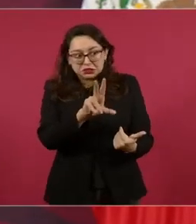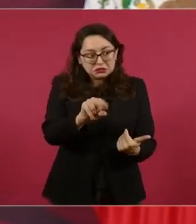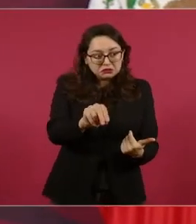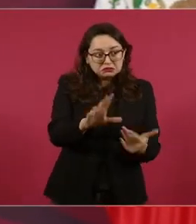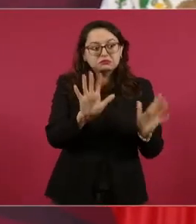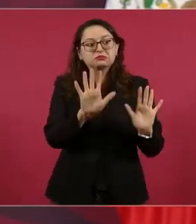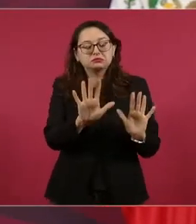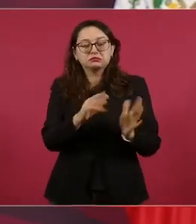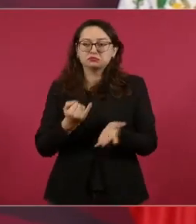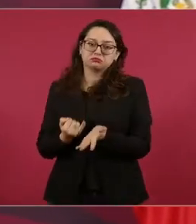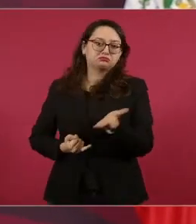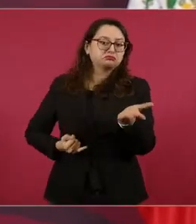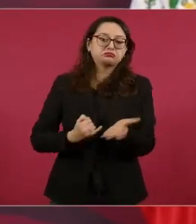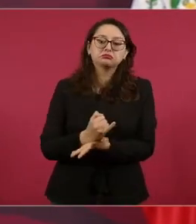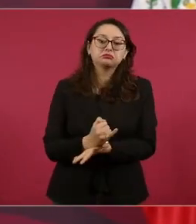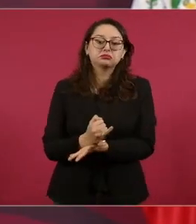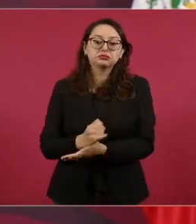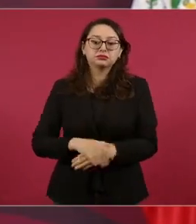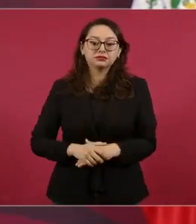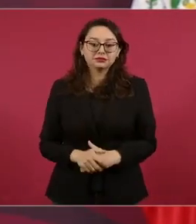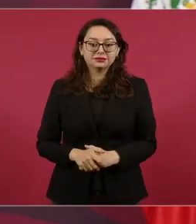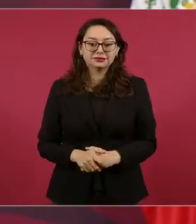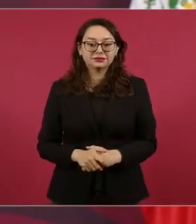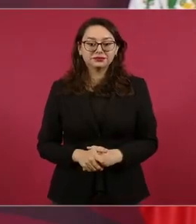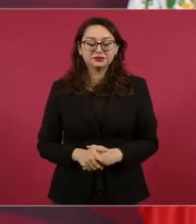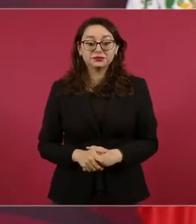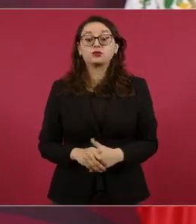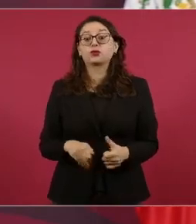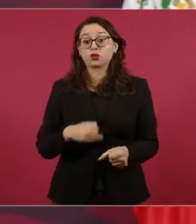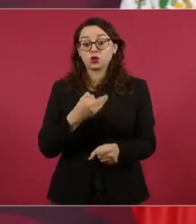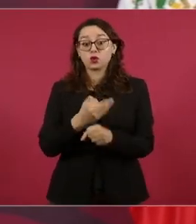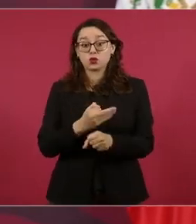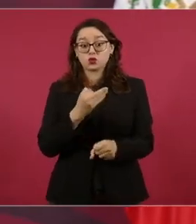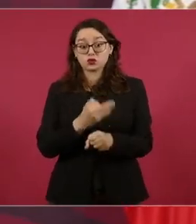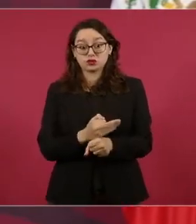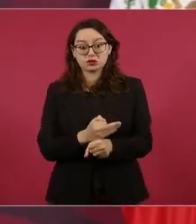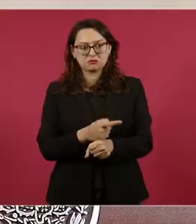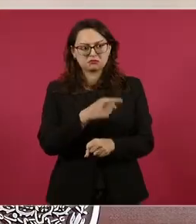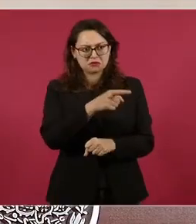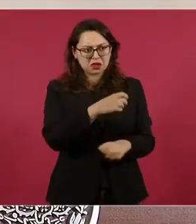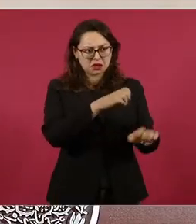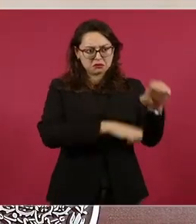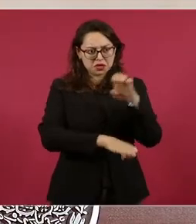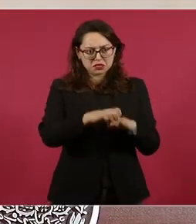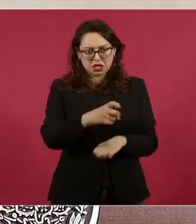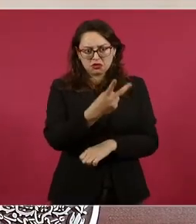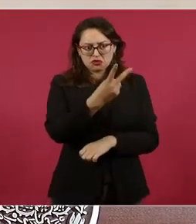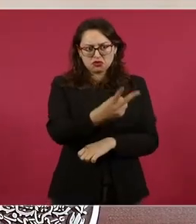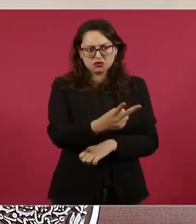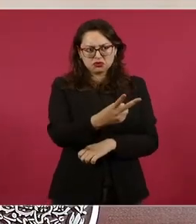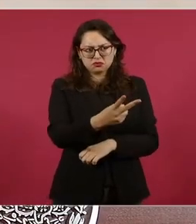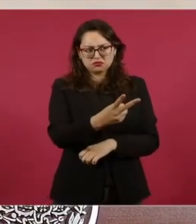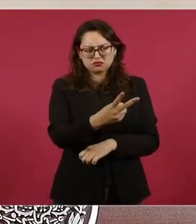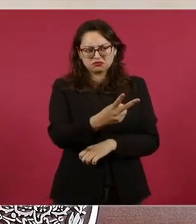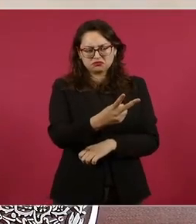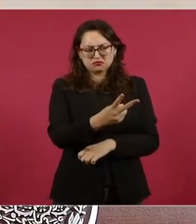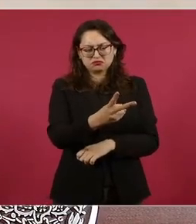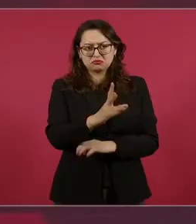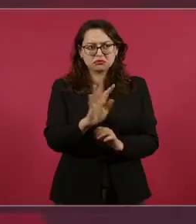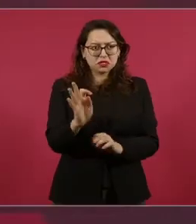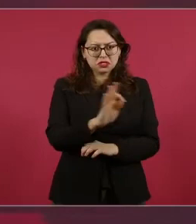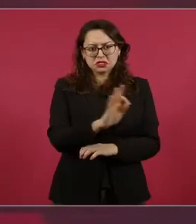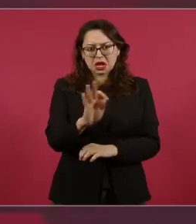las empresas de las que tienen las concesiones dice nosotros